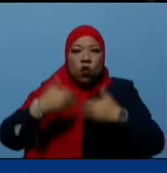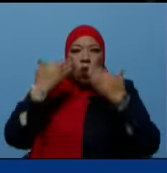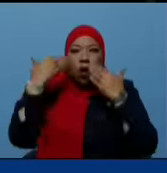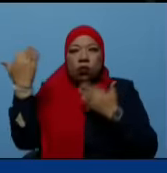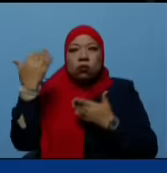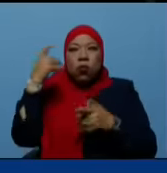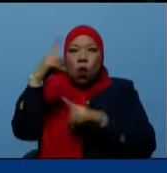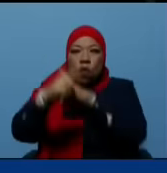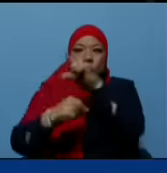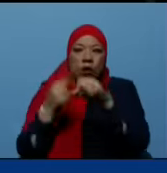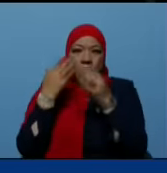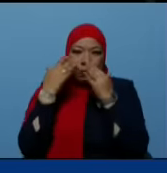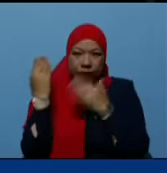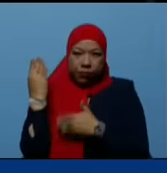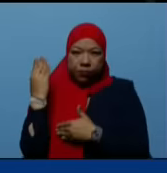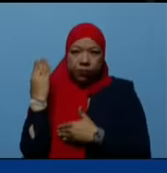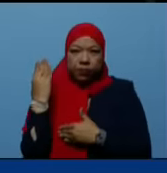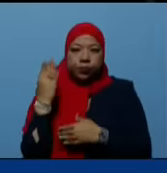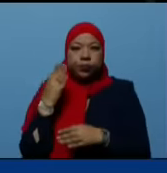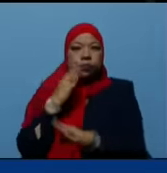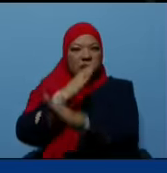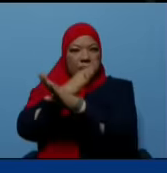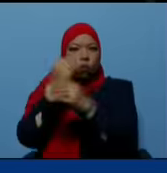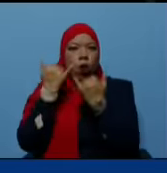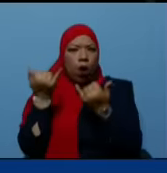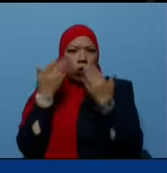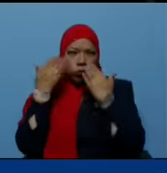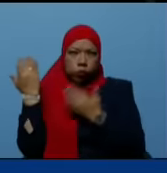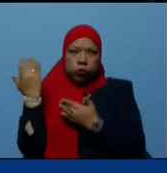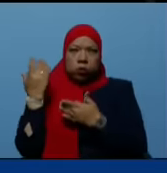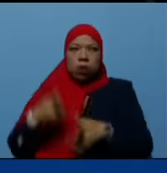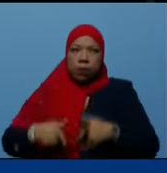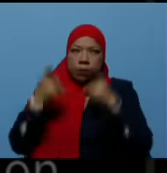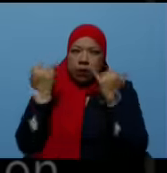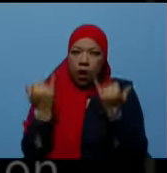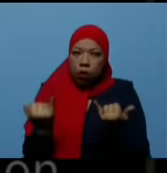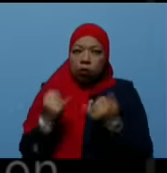que él sacó. Y decía la amenaza, si me permite: